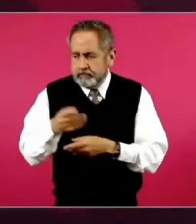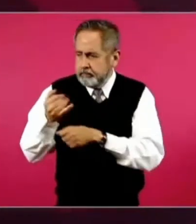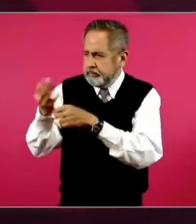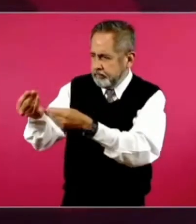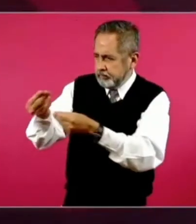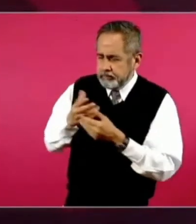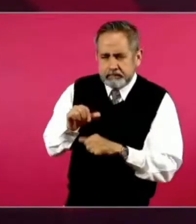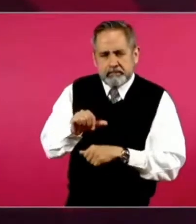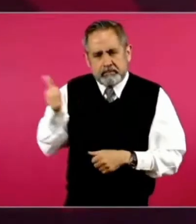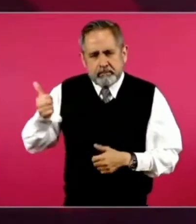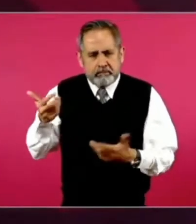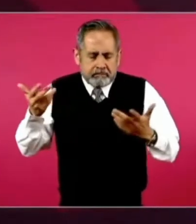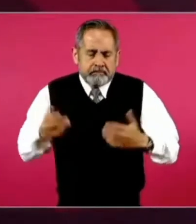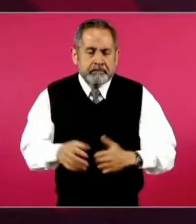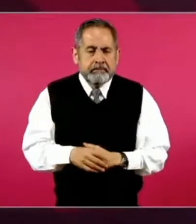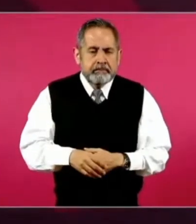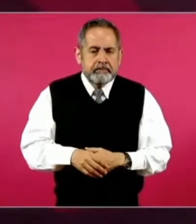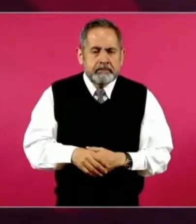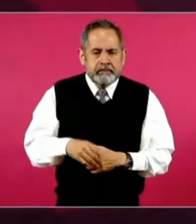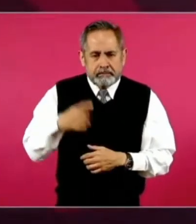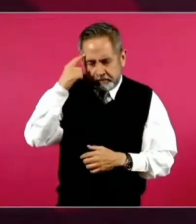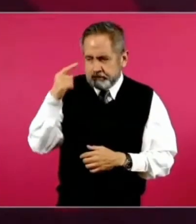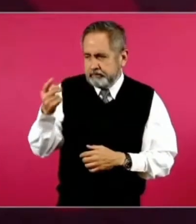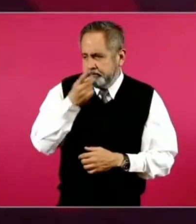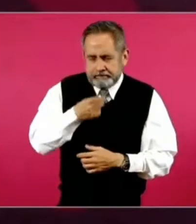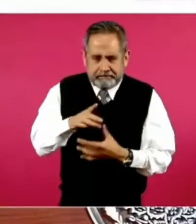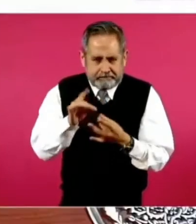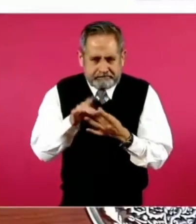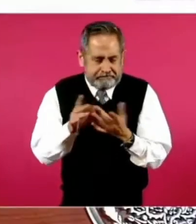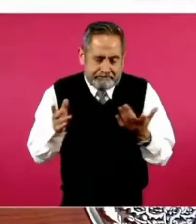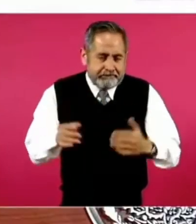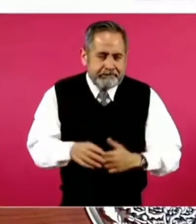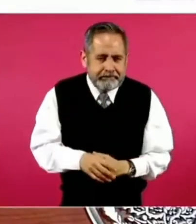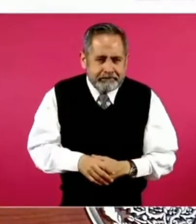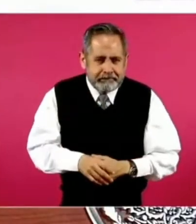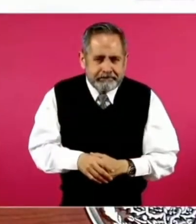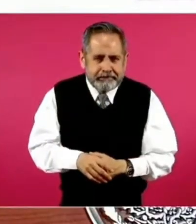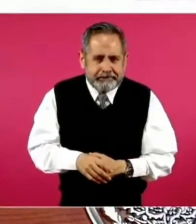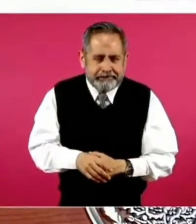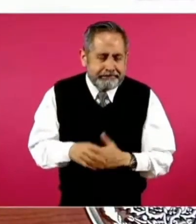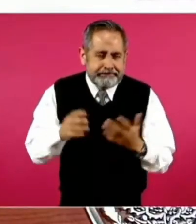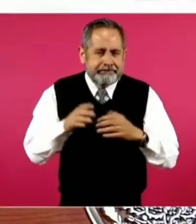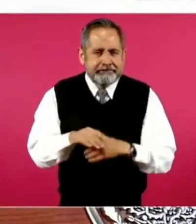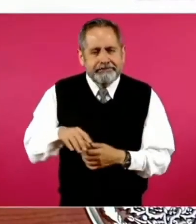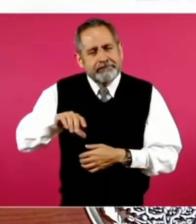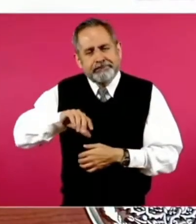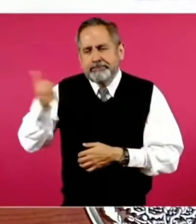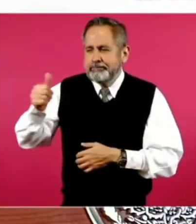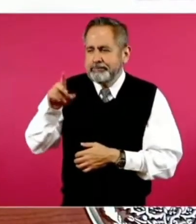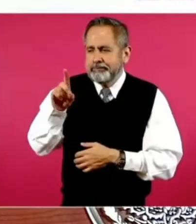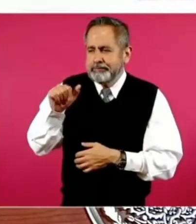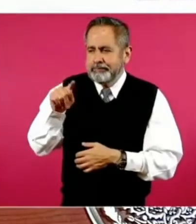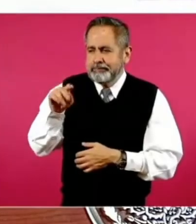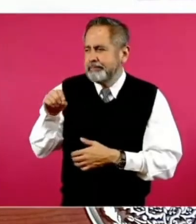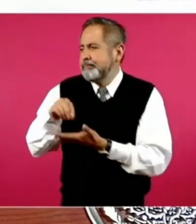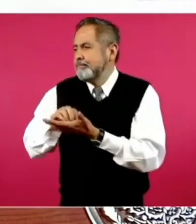información, o para decirlo coloquialmente, tengo otros datos.